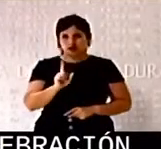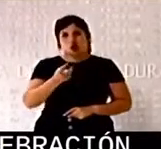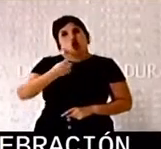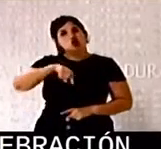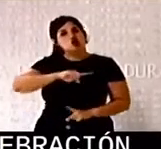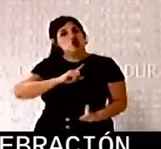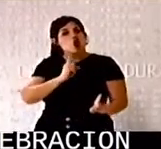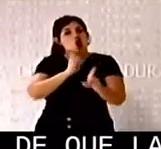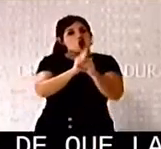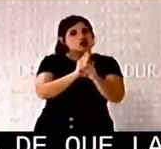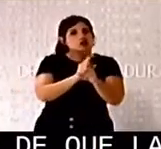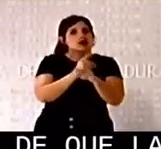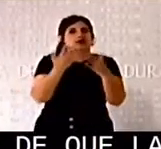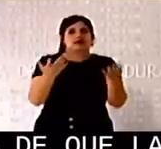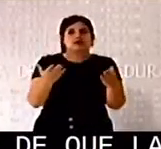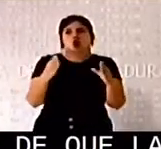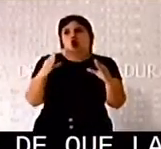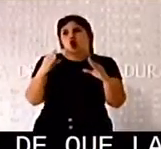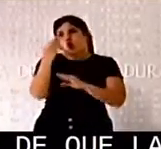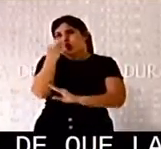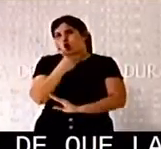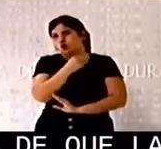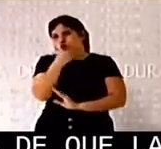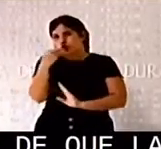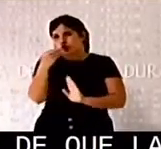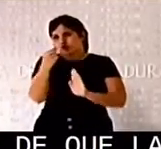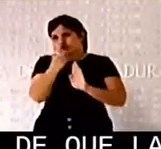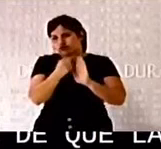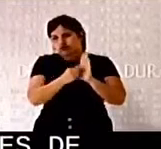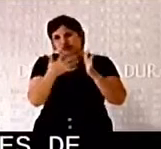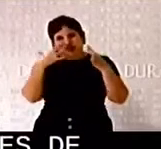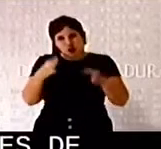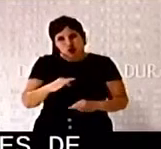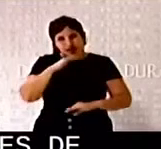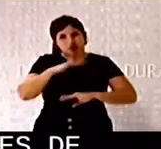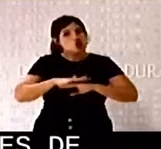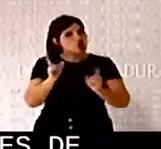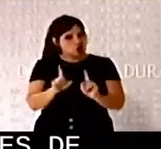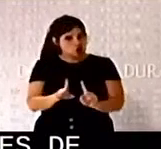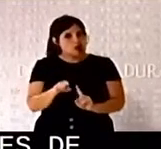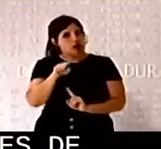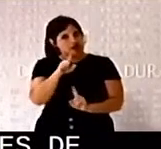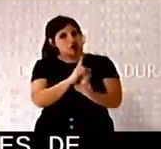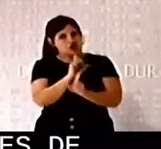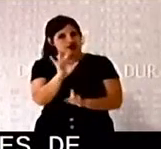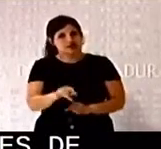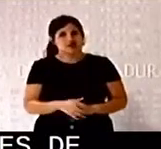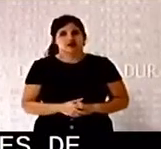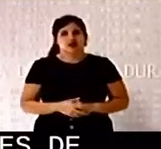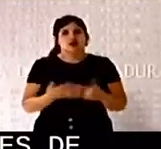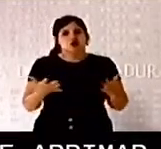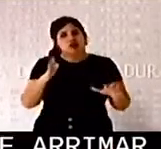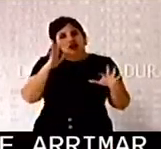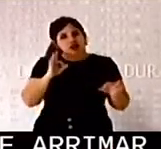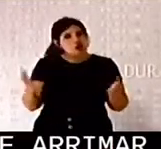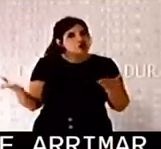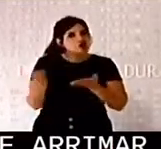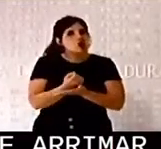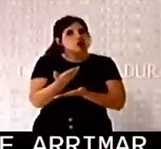la comunión no se celebre en las condiciones de seguridad. Y yo creo que en eso tenemos que arrimar todos el hombro,